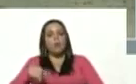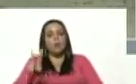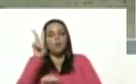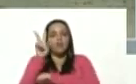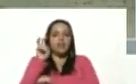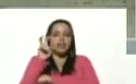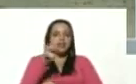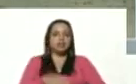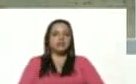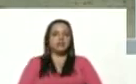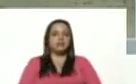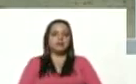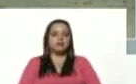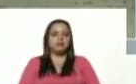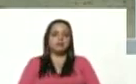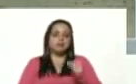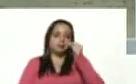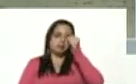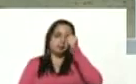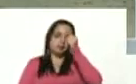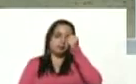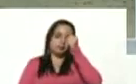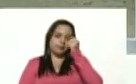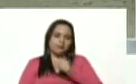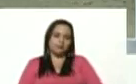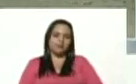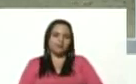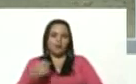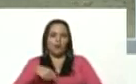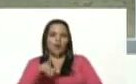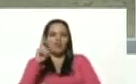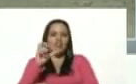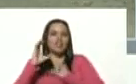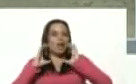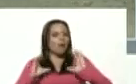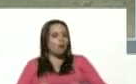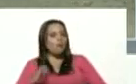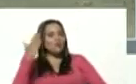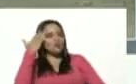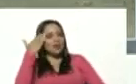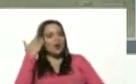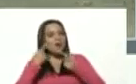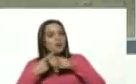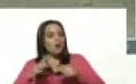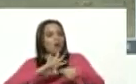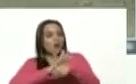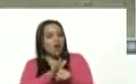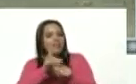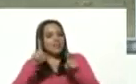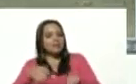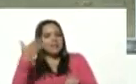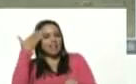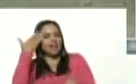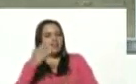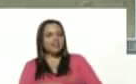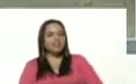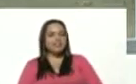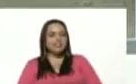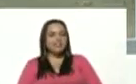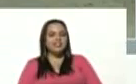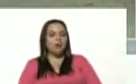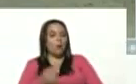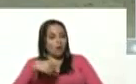viernes y el cuerpo lo sabe, pero el coronavirus también lo sabe. Hoy es viernes y el coronavirus lo